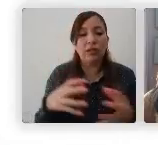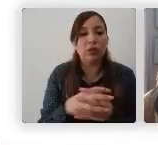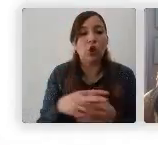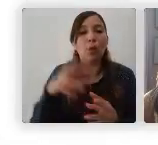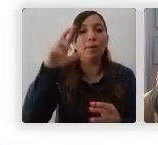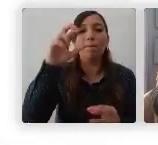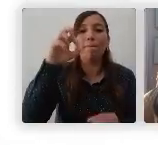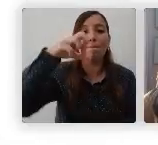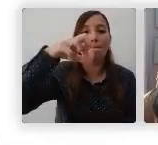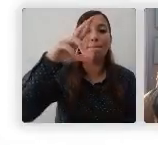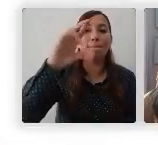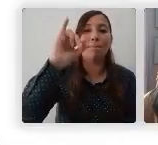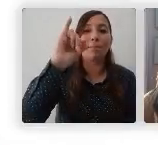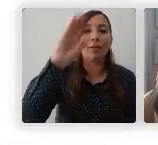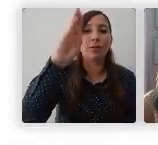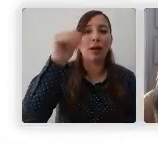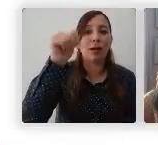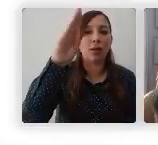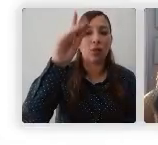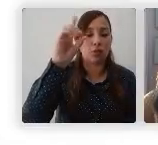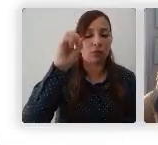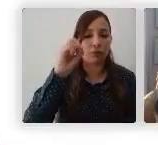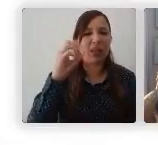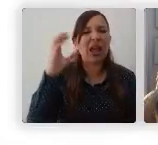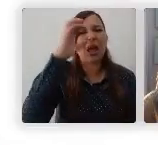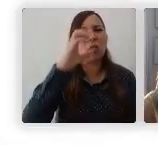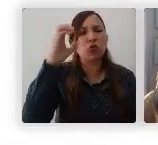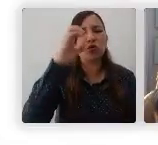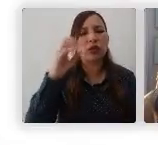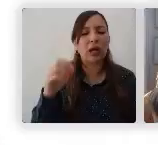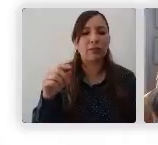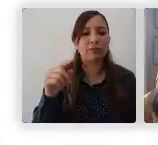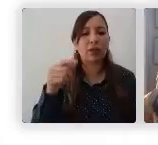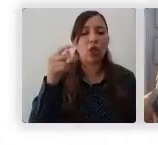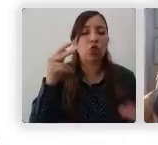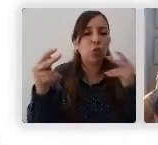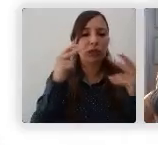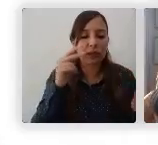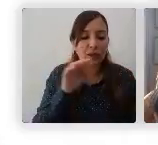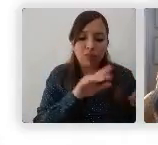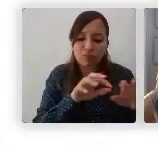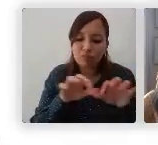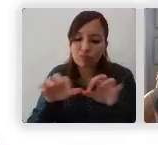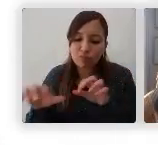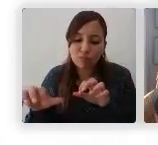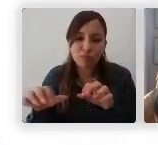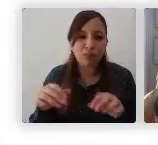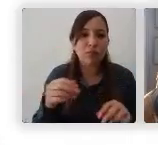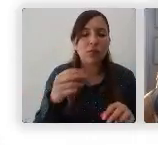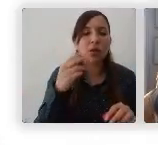mucho a todo lo que es plataformas digitales para consultar información para reservar en línea